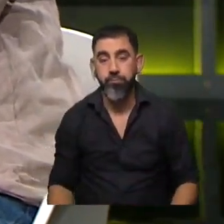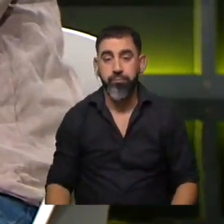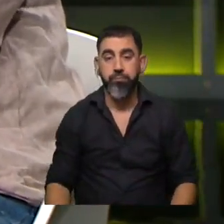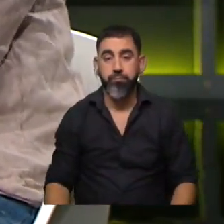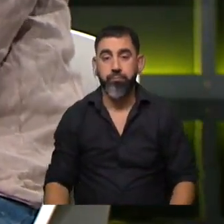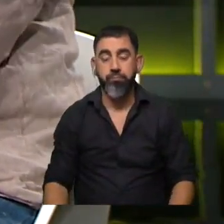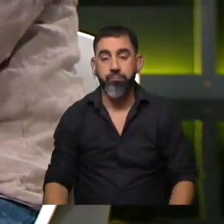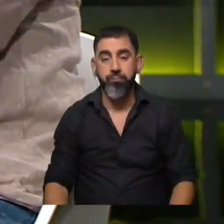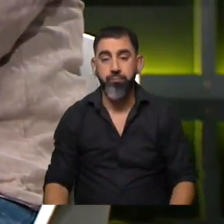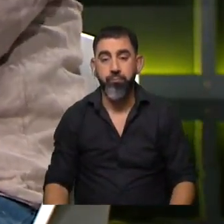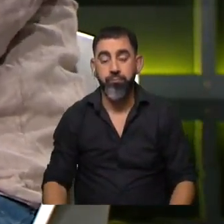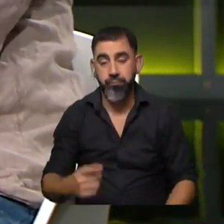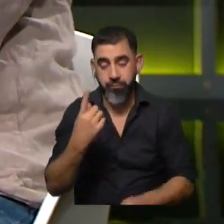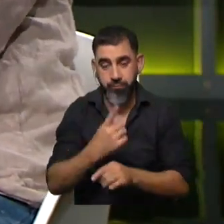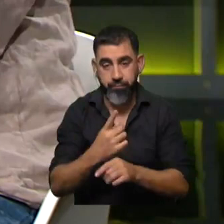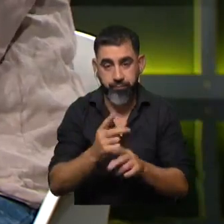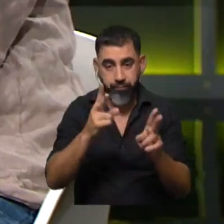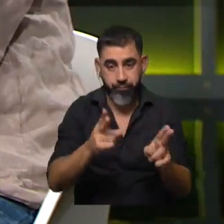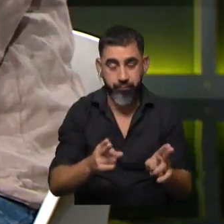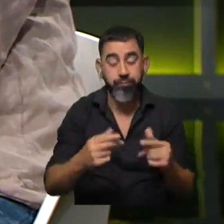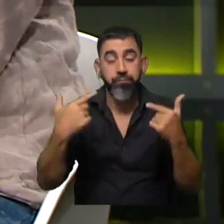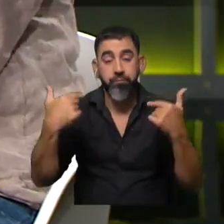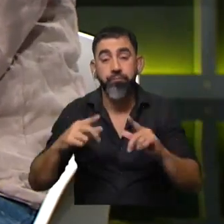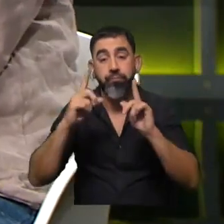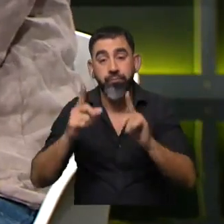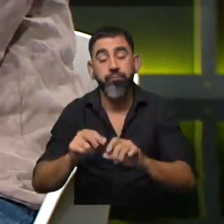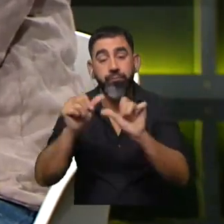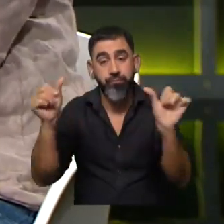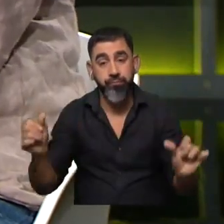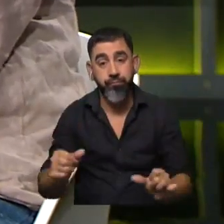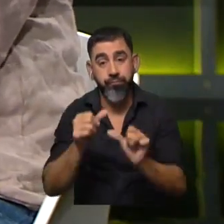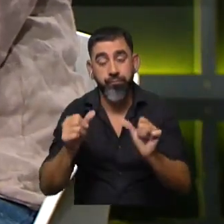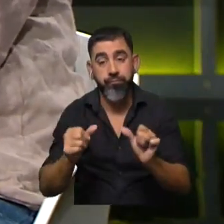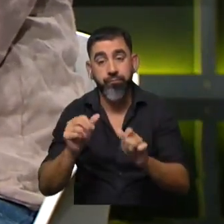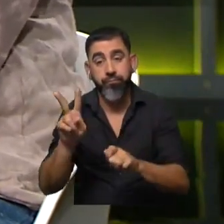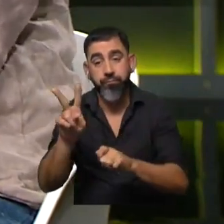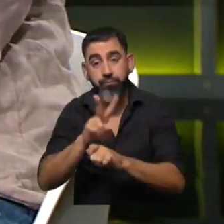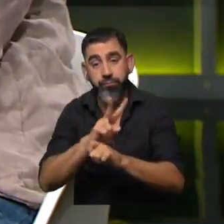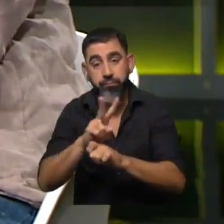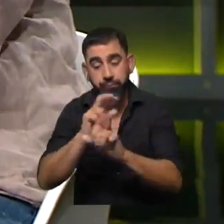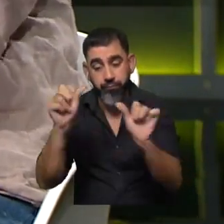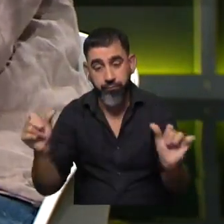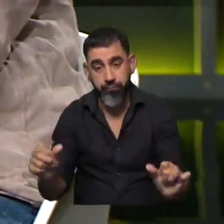tipificación. Eso por un lado. El Ministerio también lo que realiza es una vigilancia activa